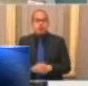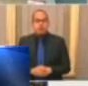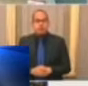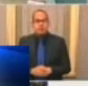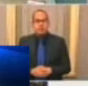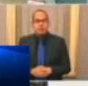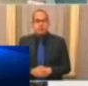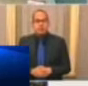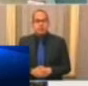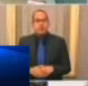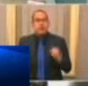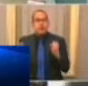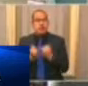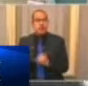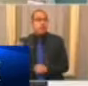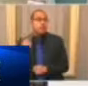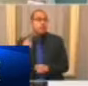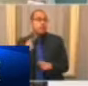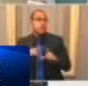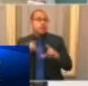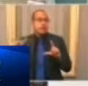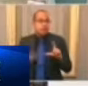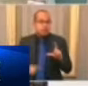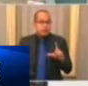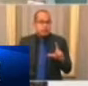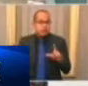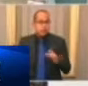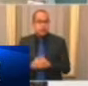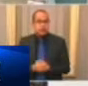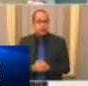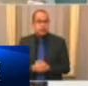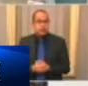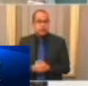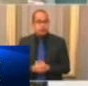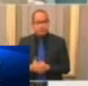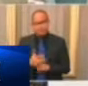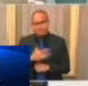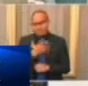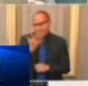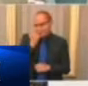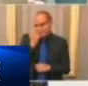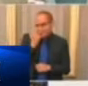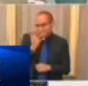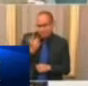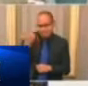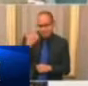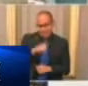a una política nacional de salud vergonzosa.